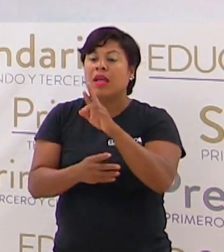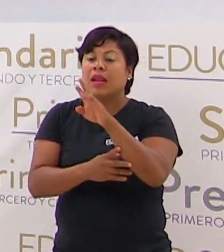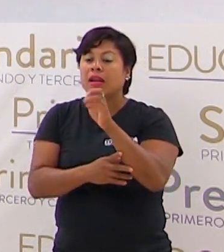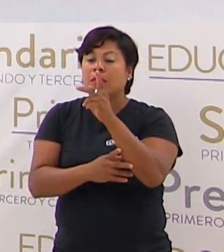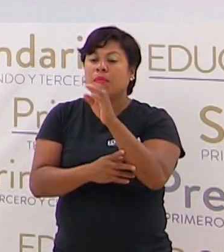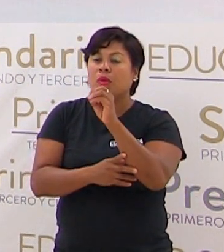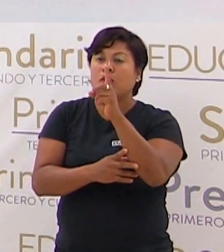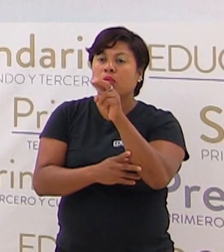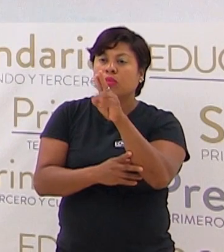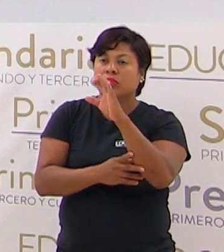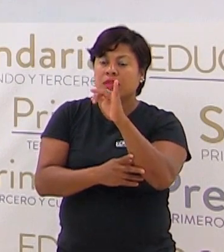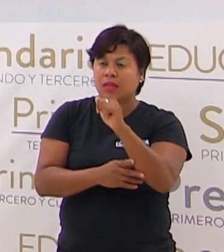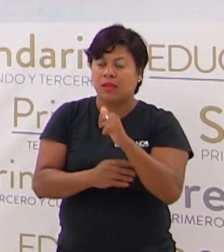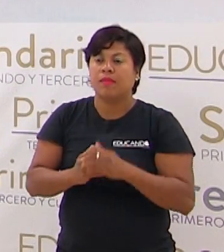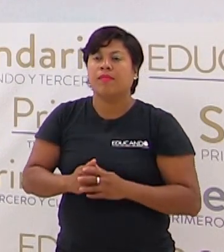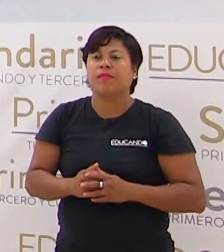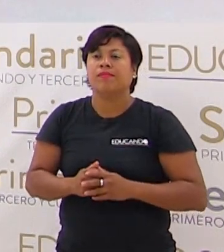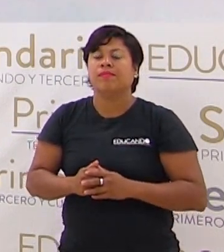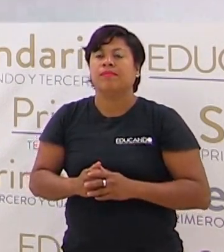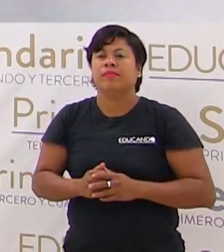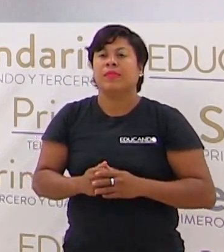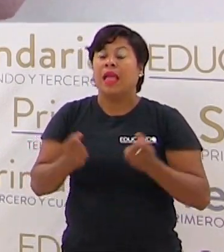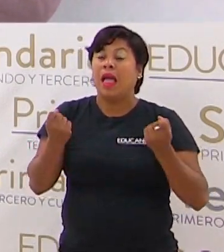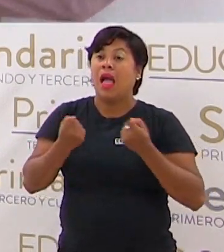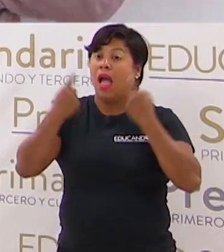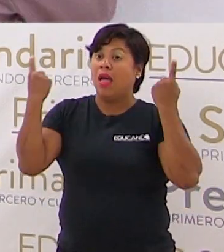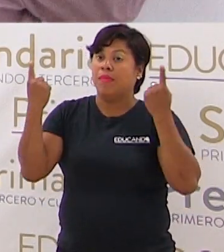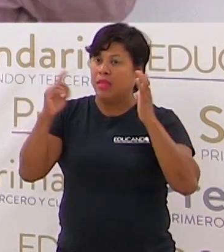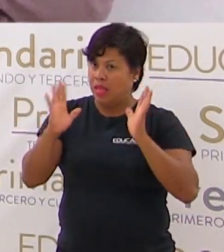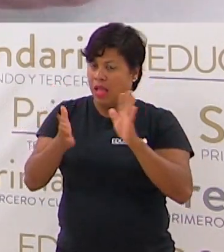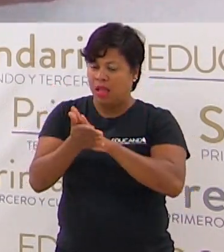reproducía, pero ya utilizamos lo que es admiraba.